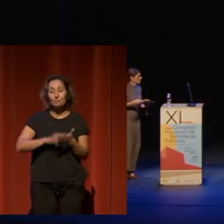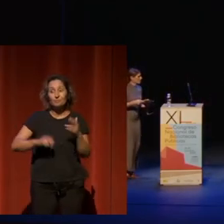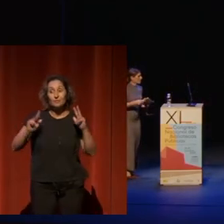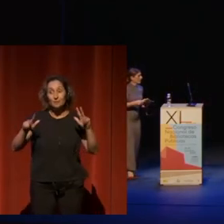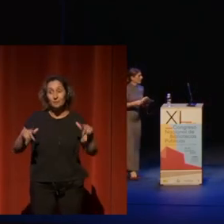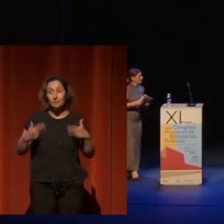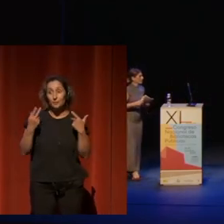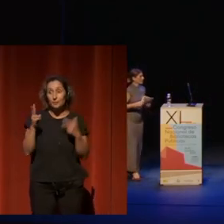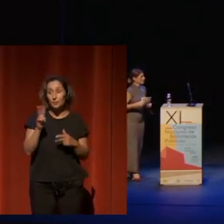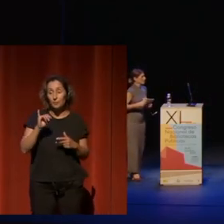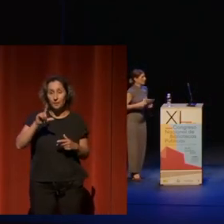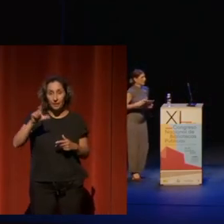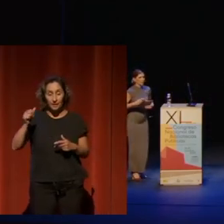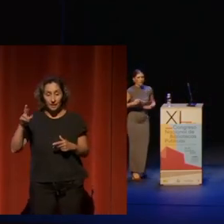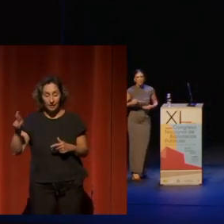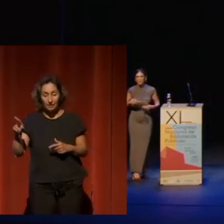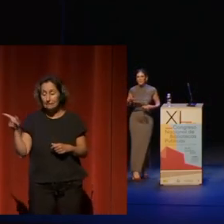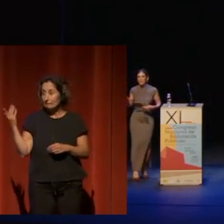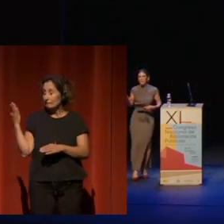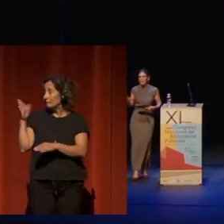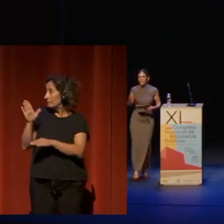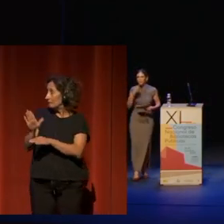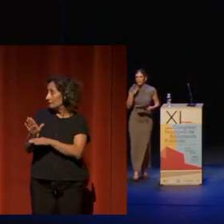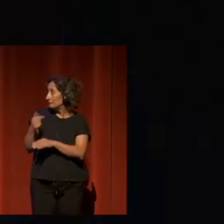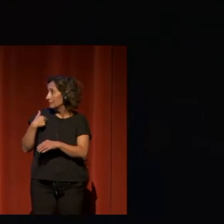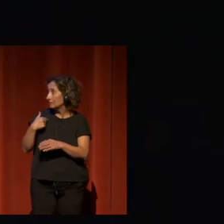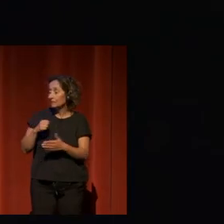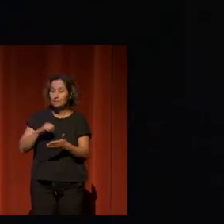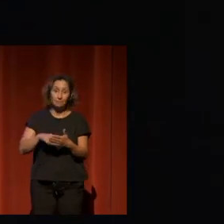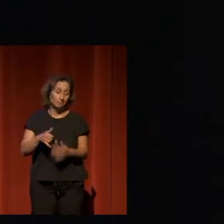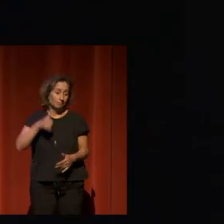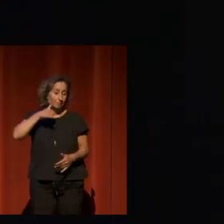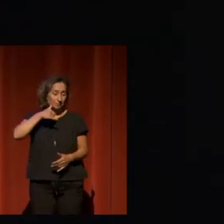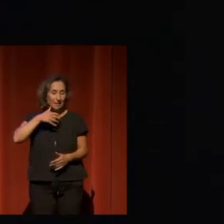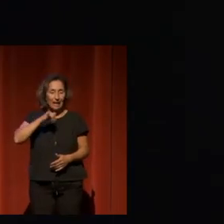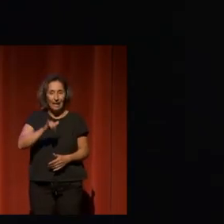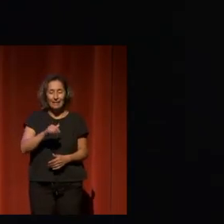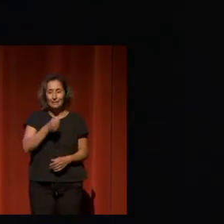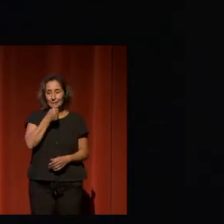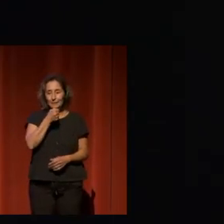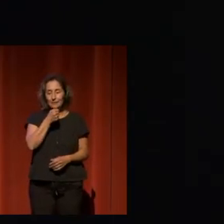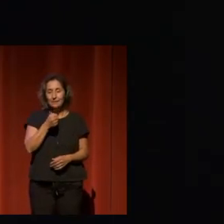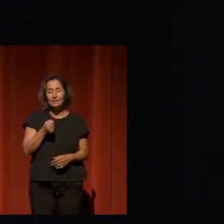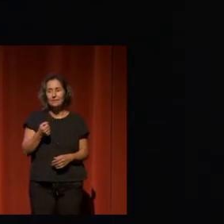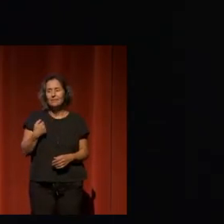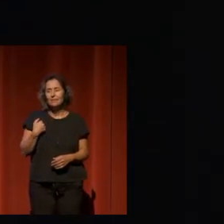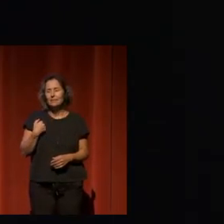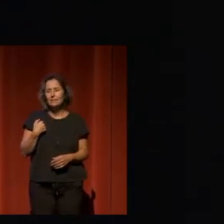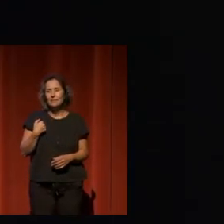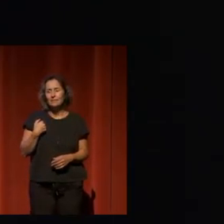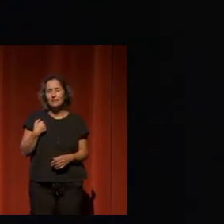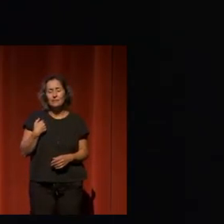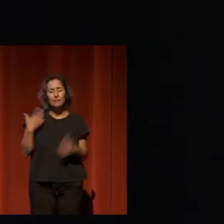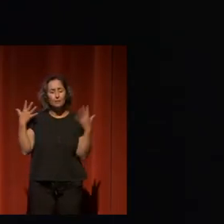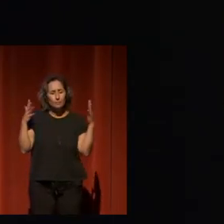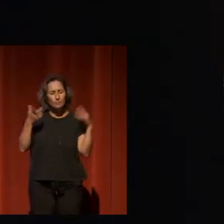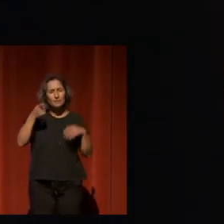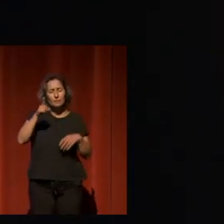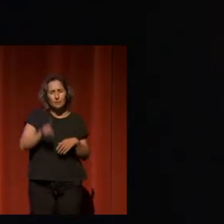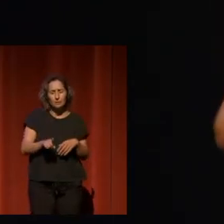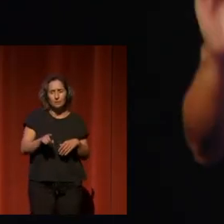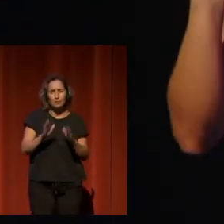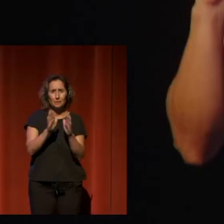Villar, y antes de presentarte, yo me voy a permitir la licencia, como tengo micro, de dar o que demos un aplauso grande a todos